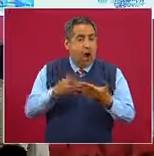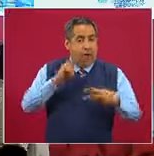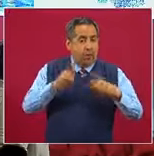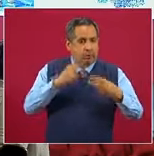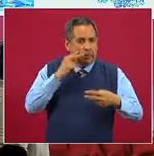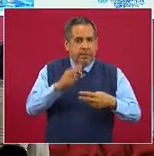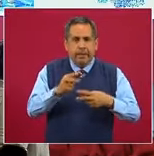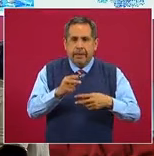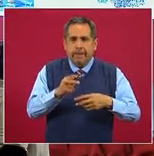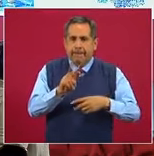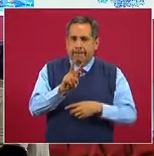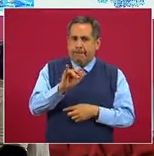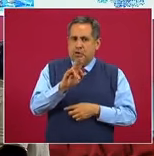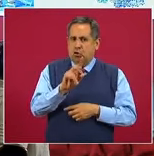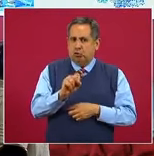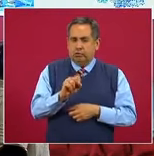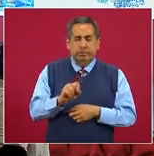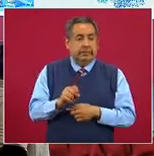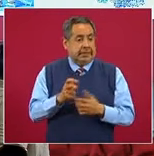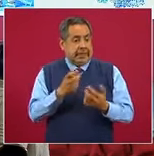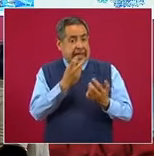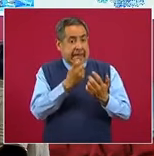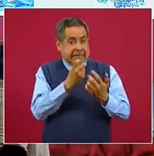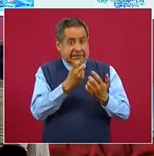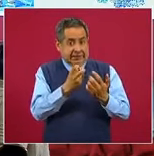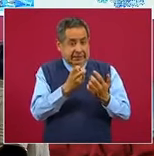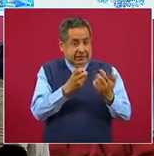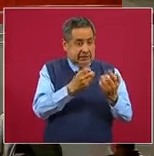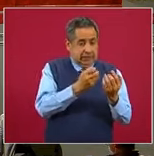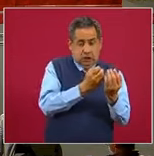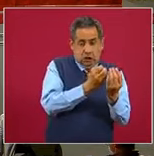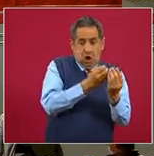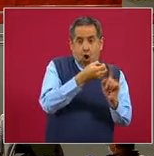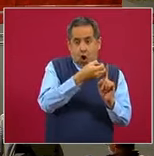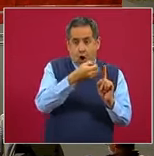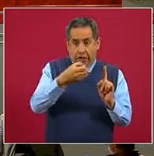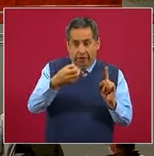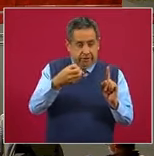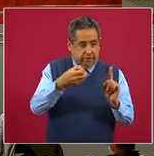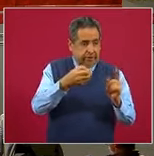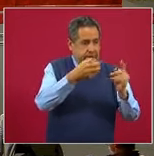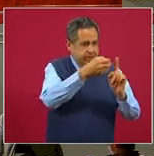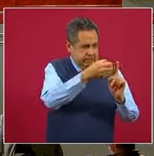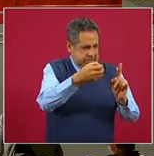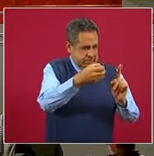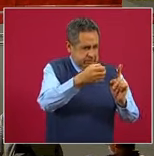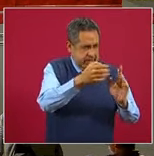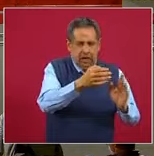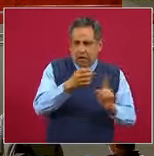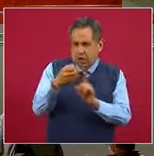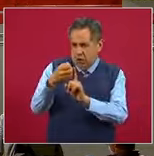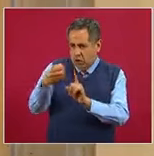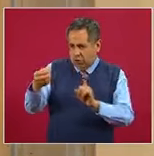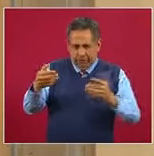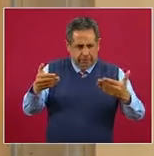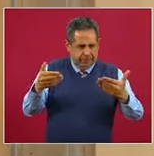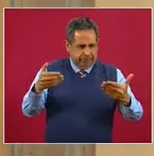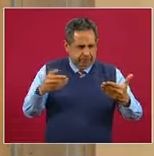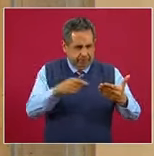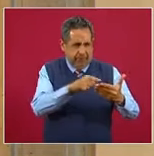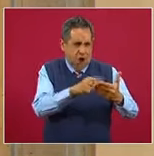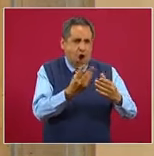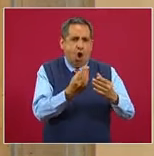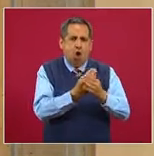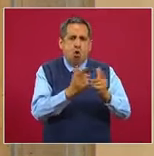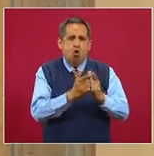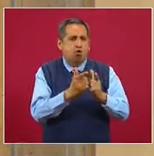dice que de acuerdo a esas características genéticas, a esta secuencia, se pueden agrupar en diferentes, en este